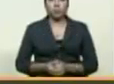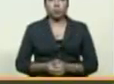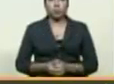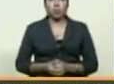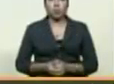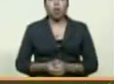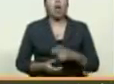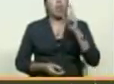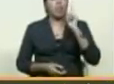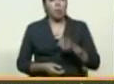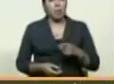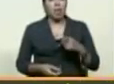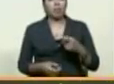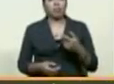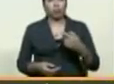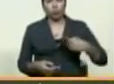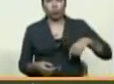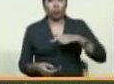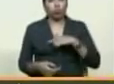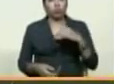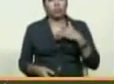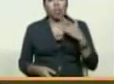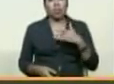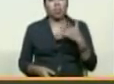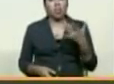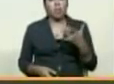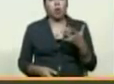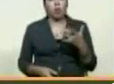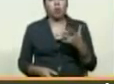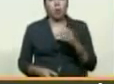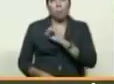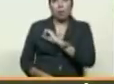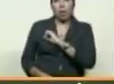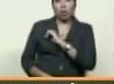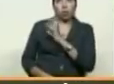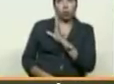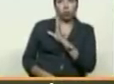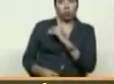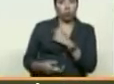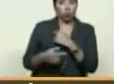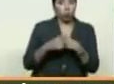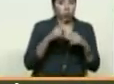somos chavistas, sin temor, sin nada